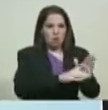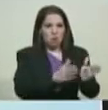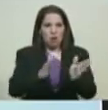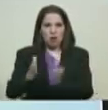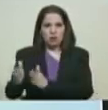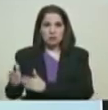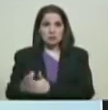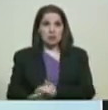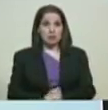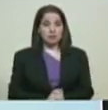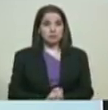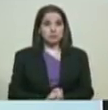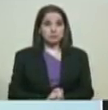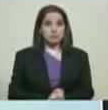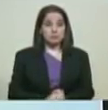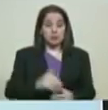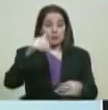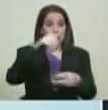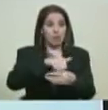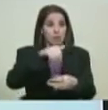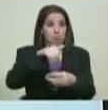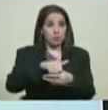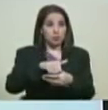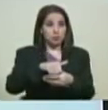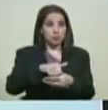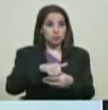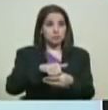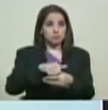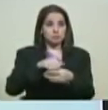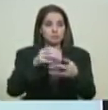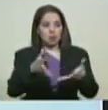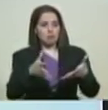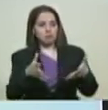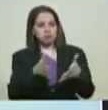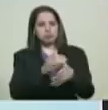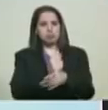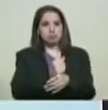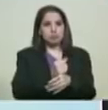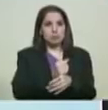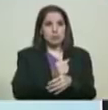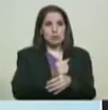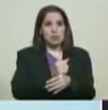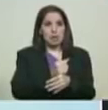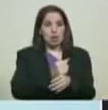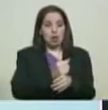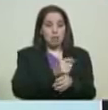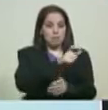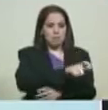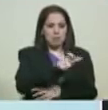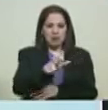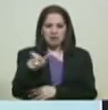organizadas del voto lograban que operadores